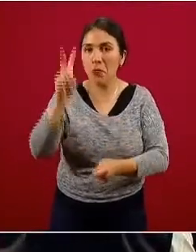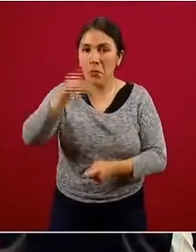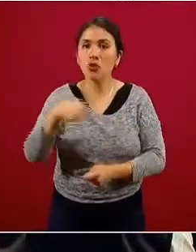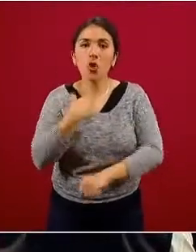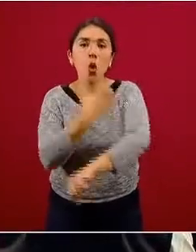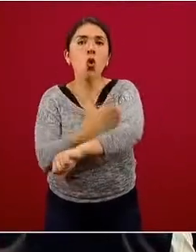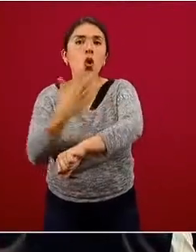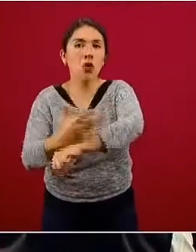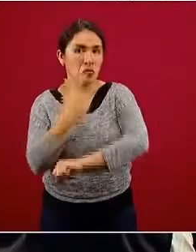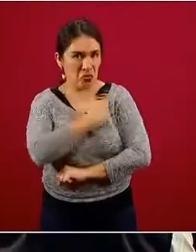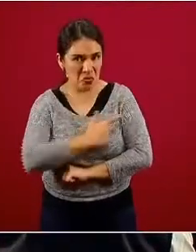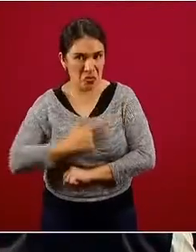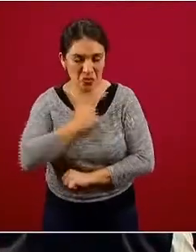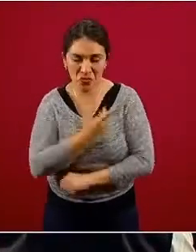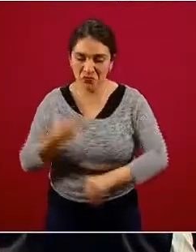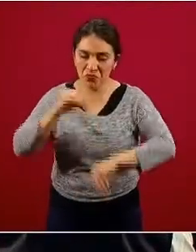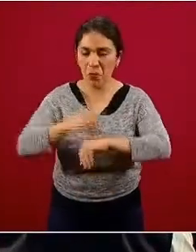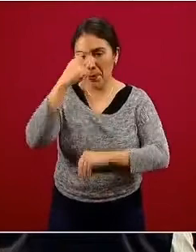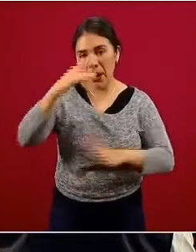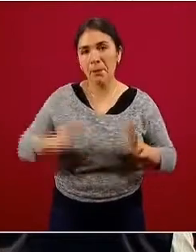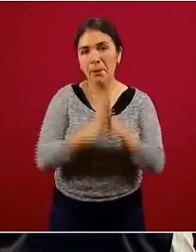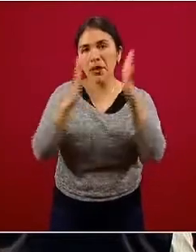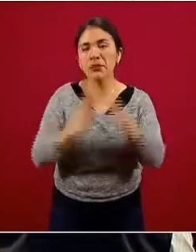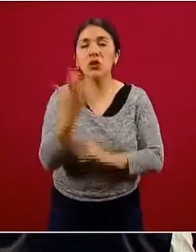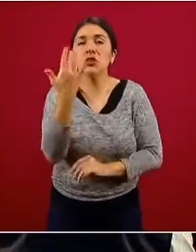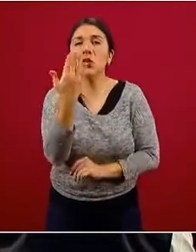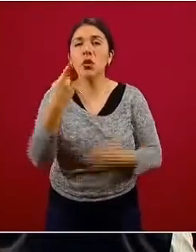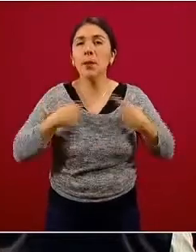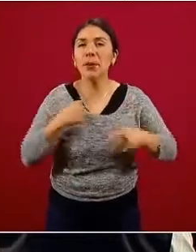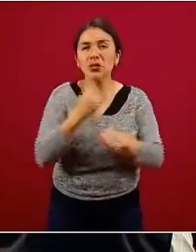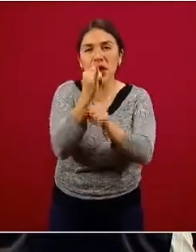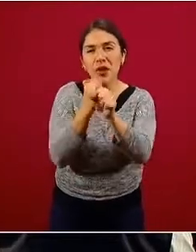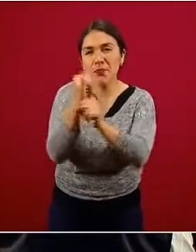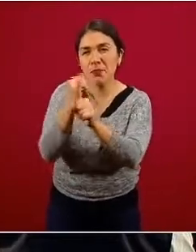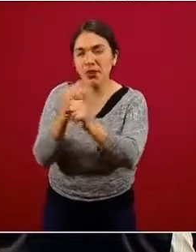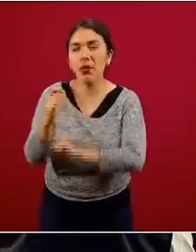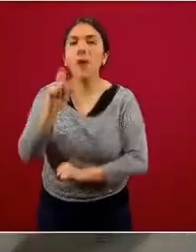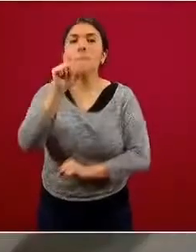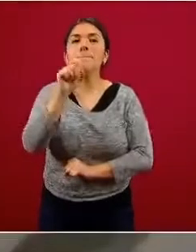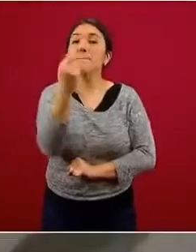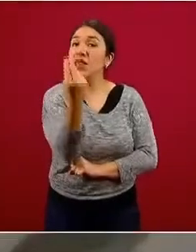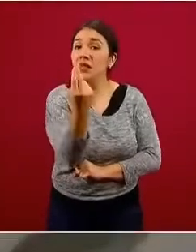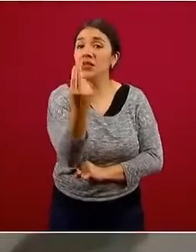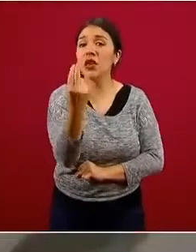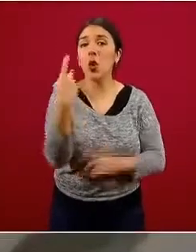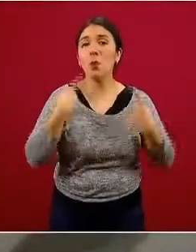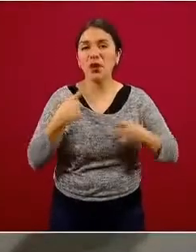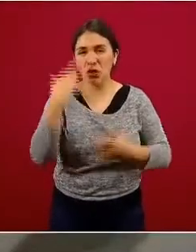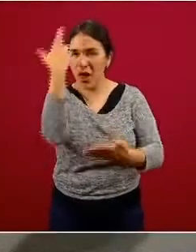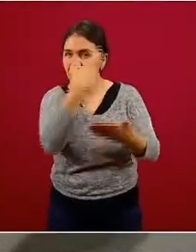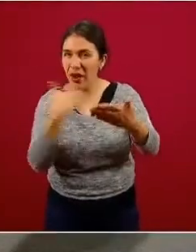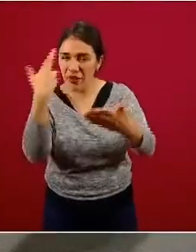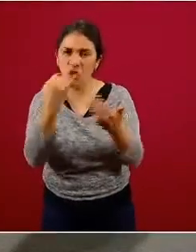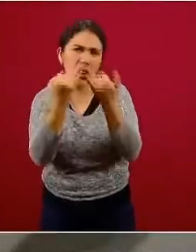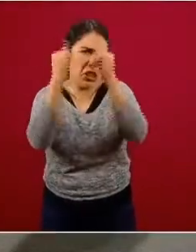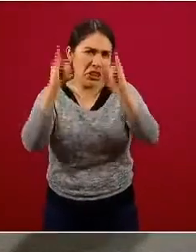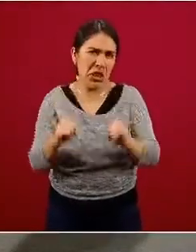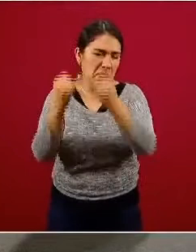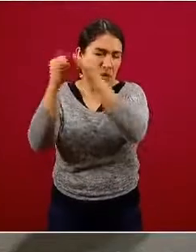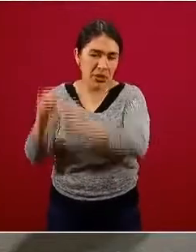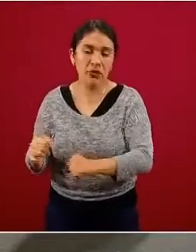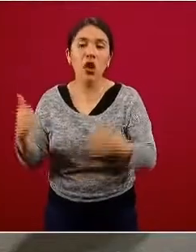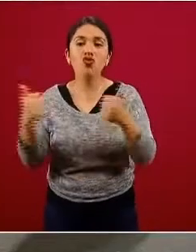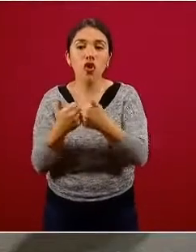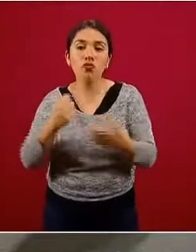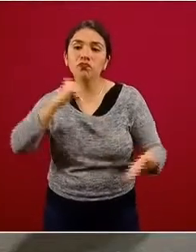gusto de coordinar, en donde participaron 50 investigadores, 25 revisores independientes,